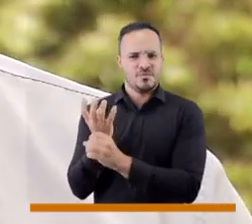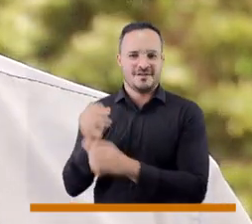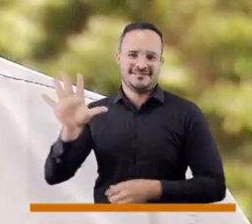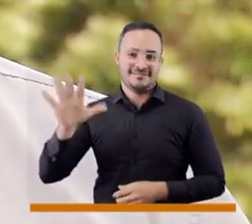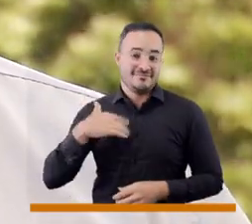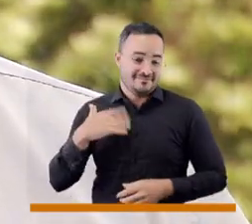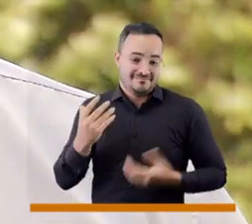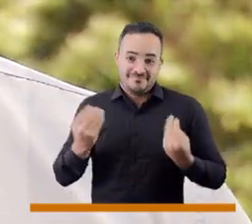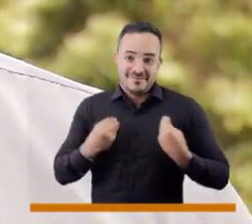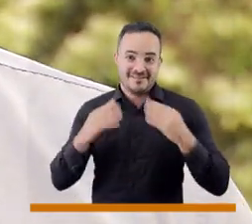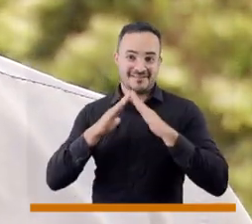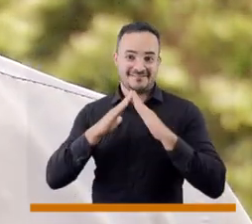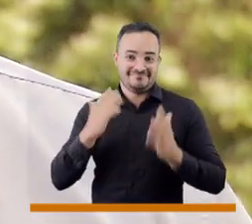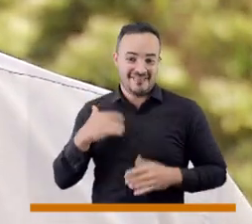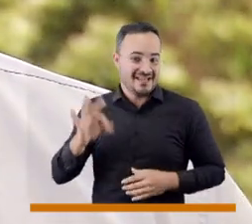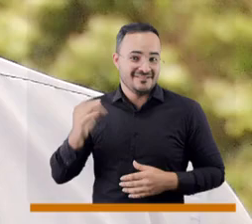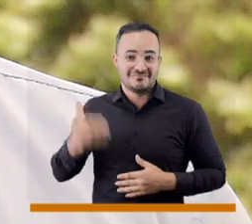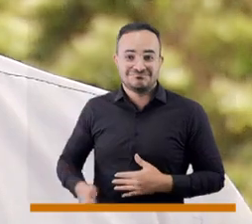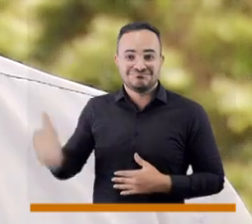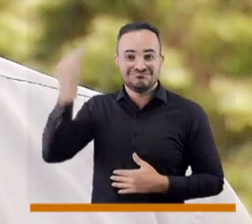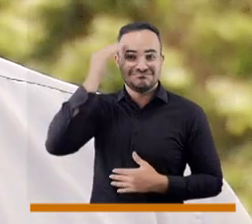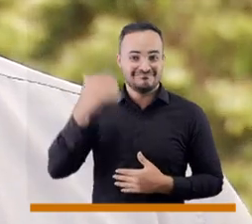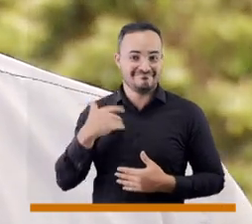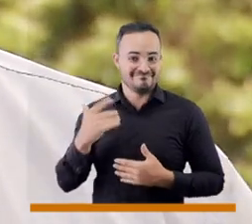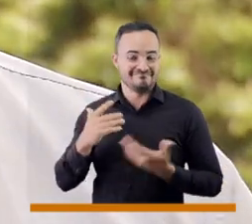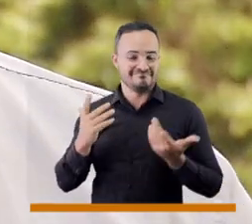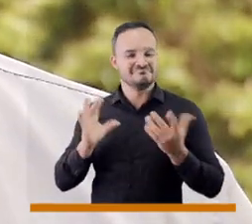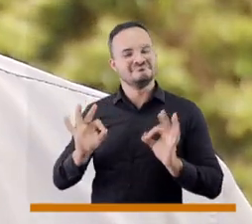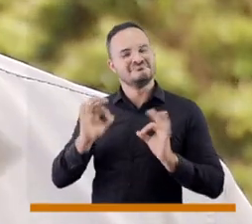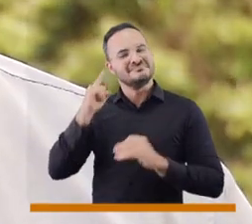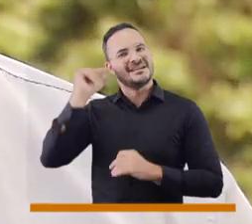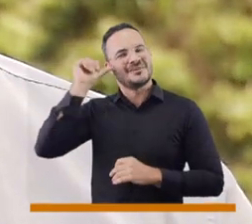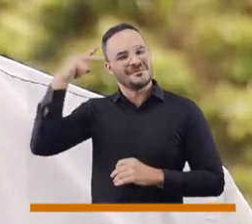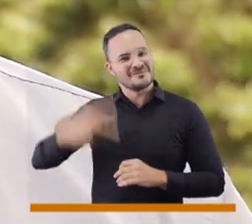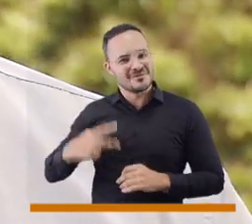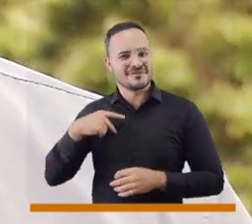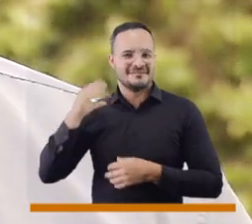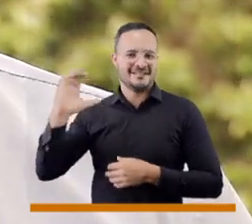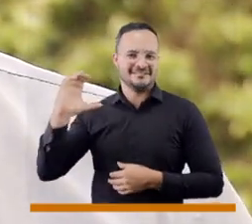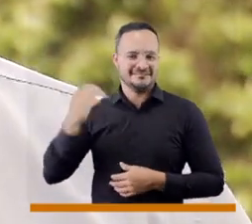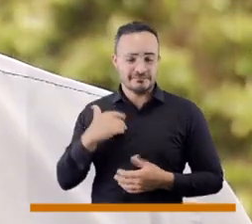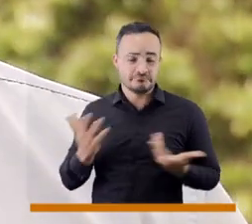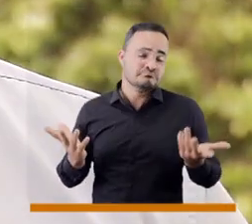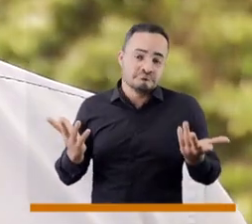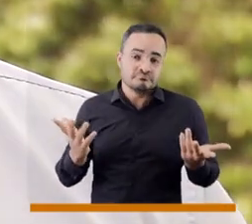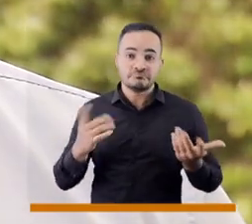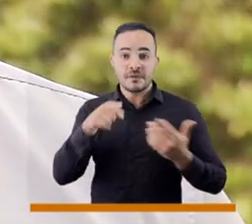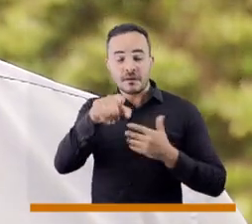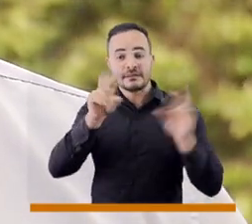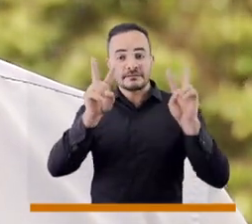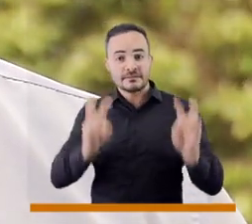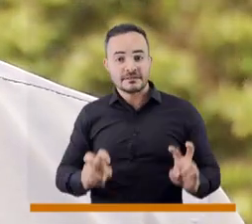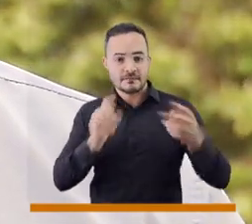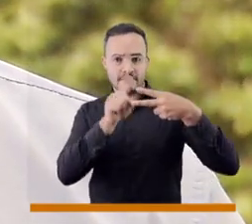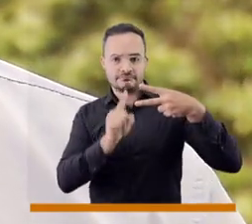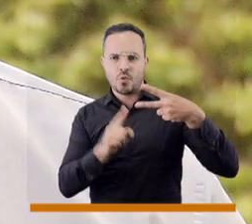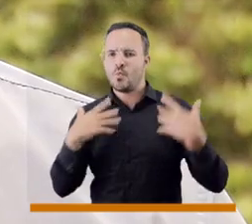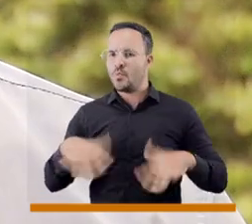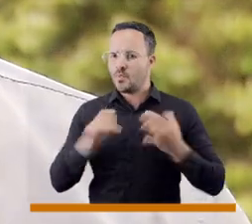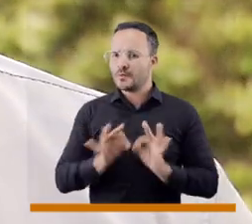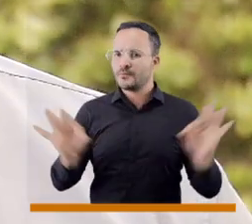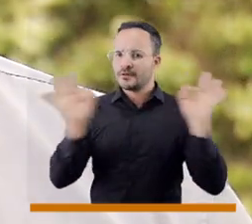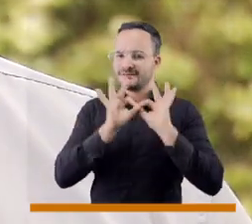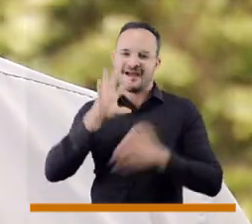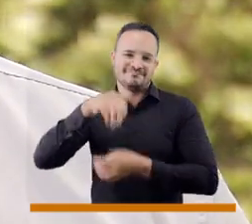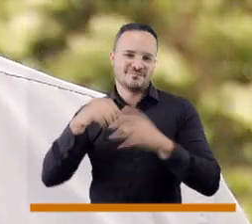5, la comuna donde yo vivo, donde me crié, aquí en Castilla, y qué bueno hoy poder hablar de dos temas fundamentales en la labor que hemos realizado desde el